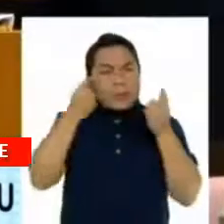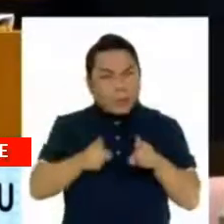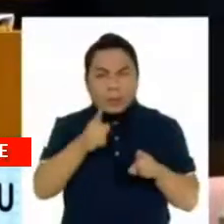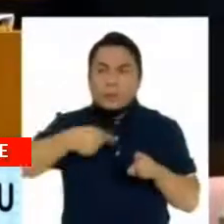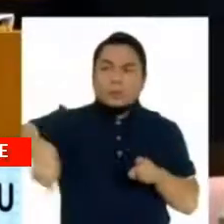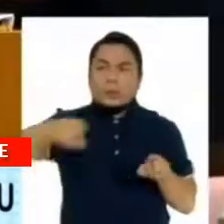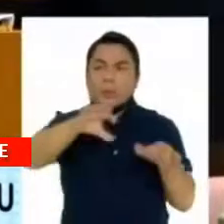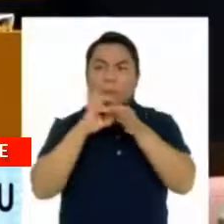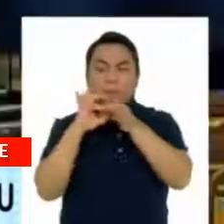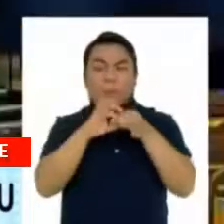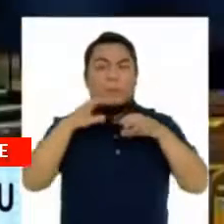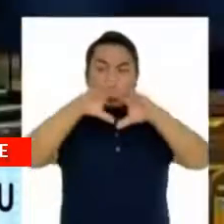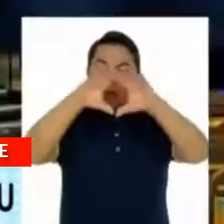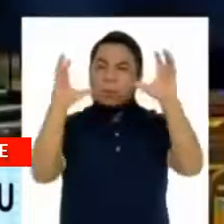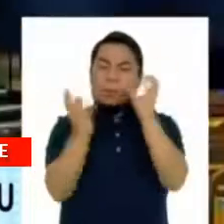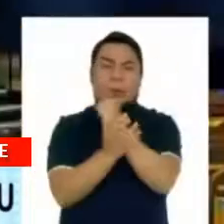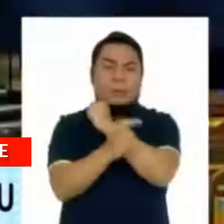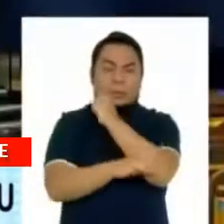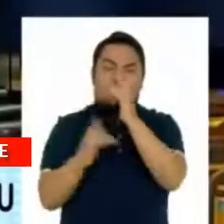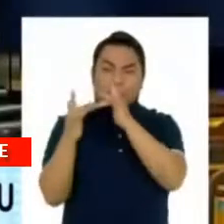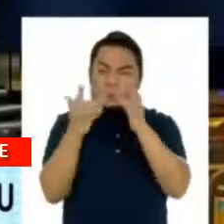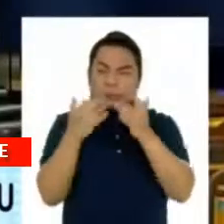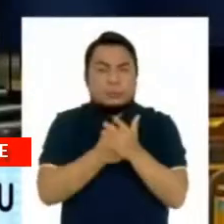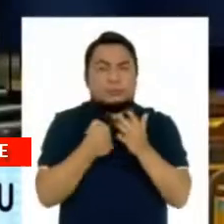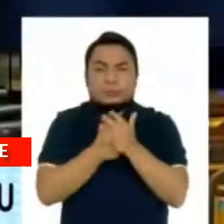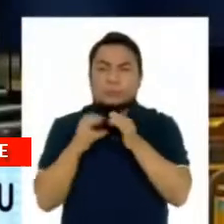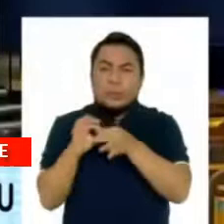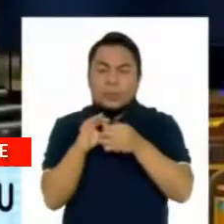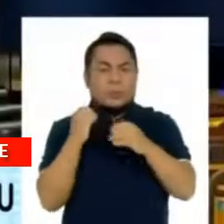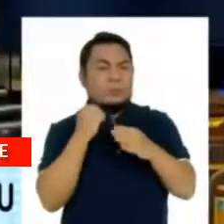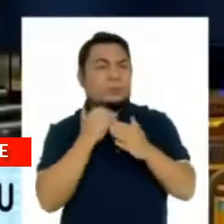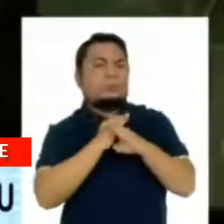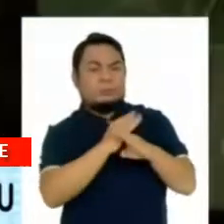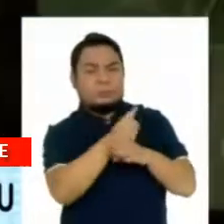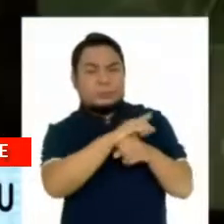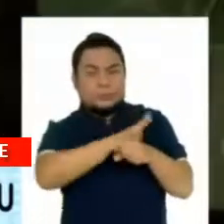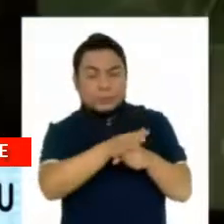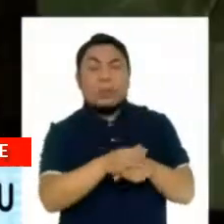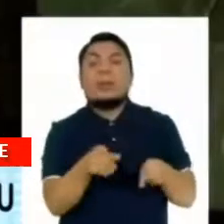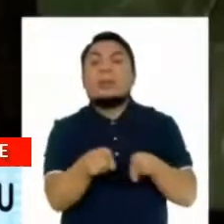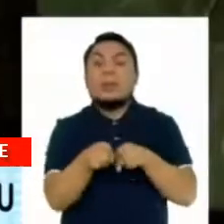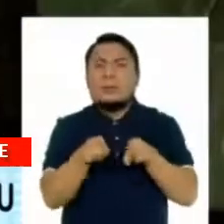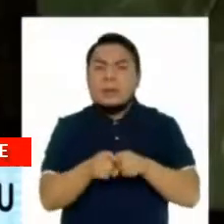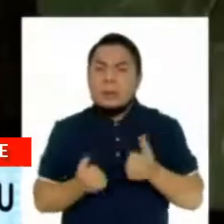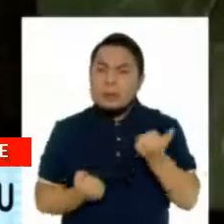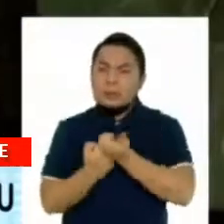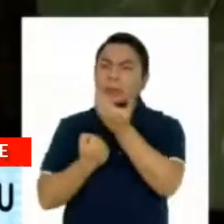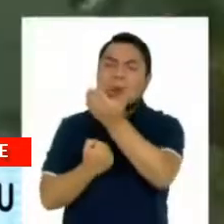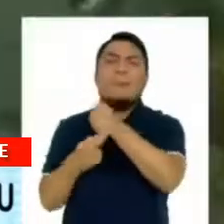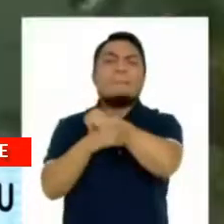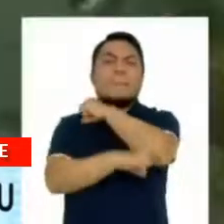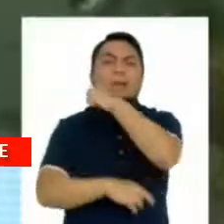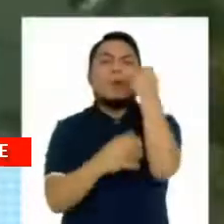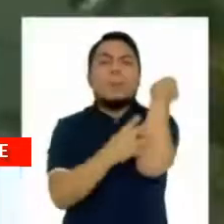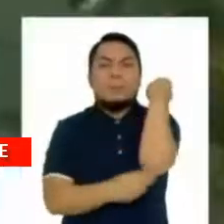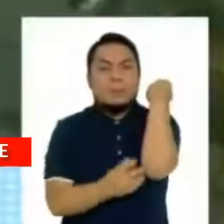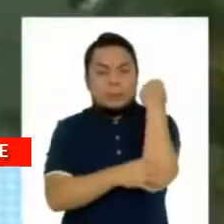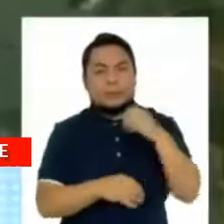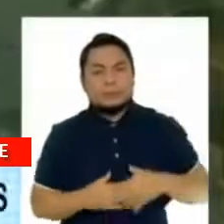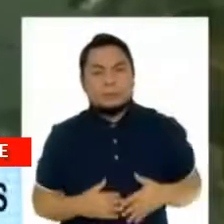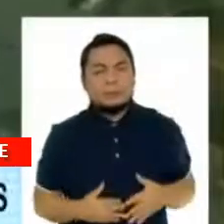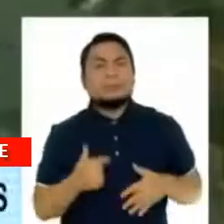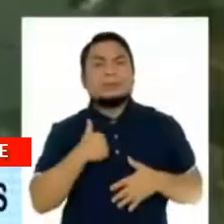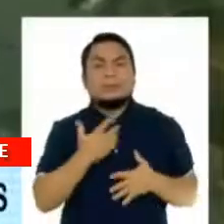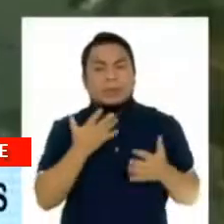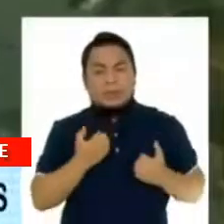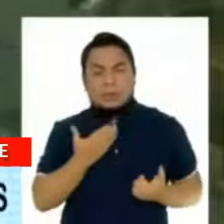que en conjunto las naciones hagan frente a la pandemia de la COVID-19, sobre todo a favor de los países más pobres. Quiero plantear en